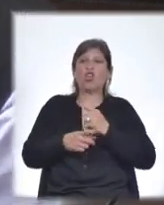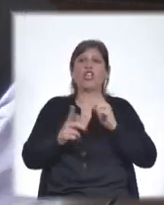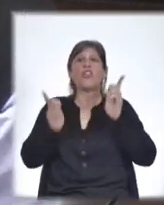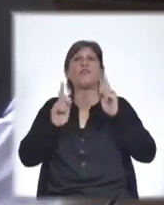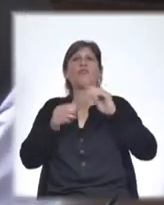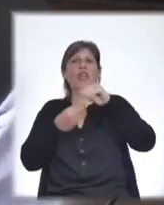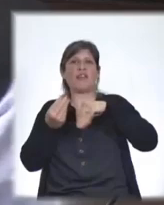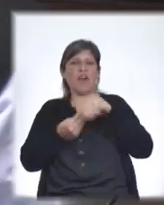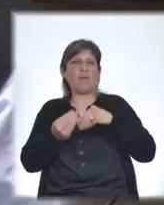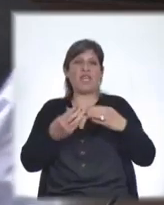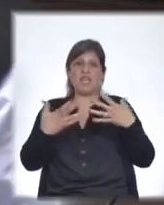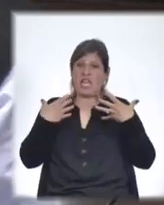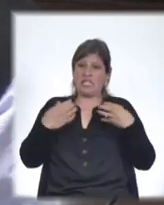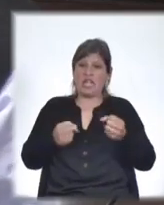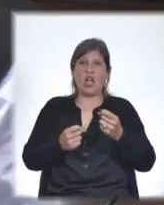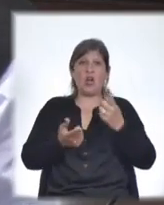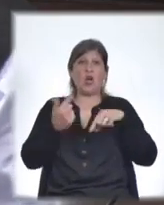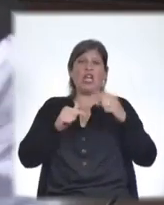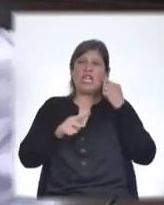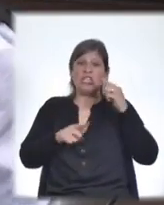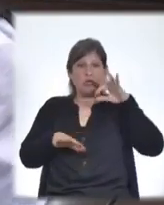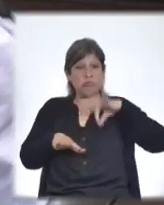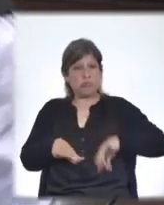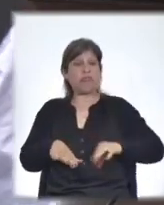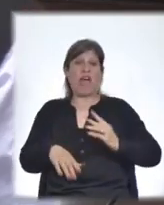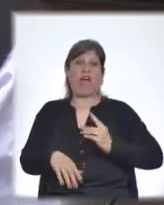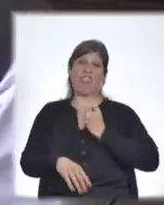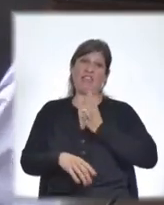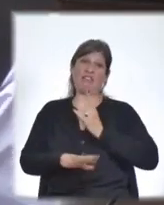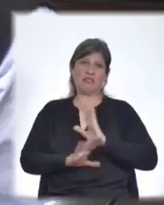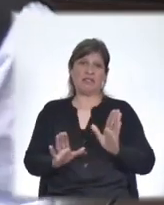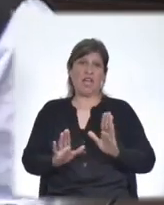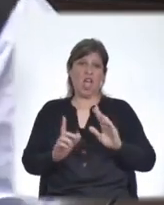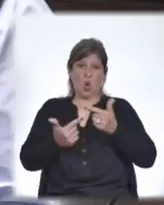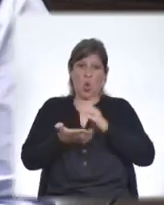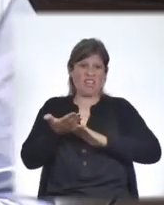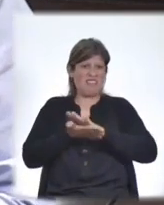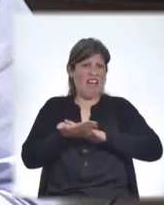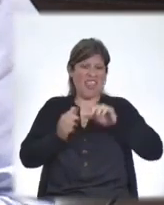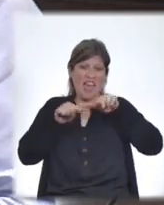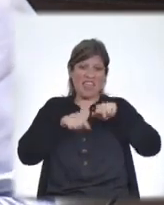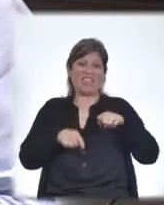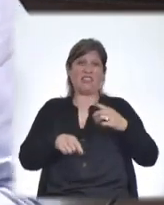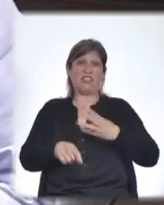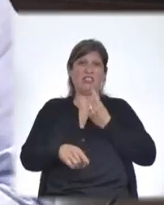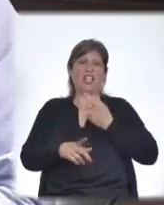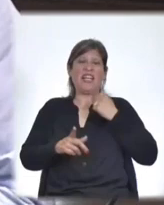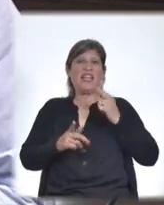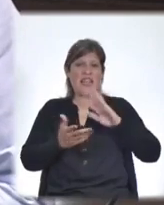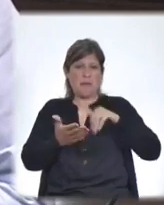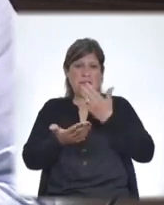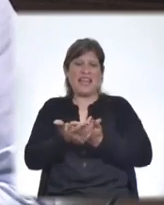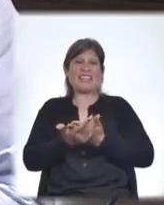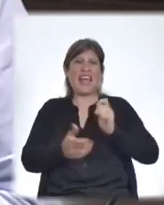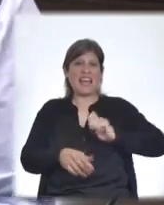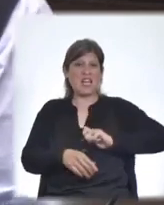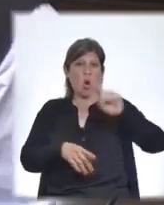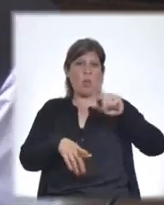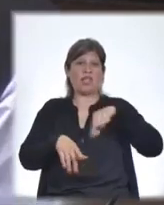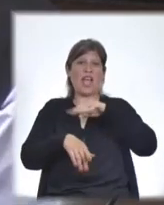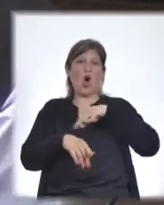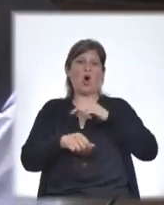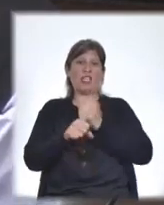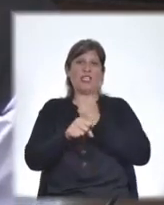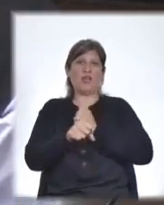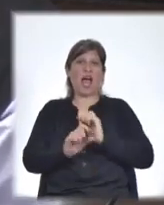salud y, por supuesto, de una remuneración acorde y digna. No hay nada de dignidad en plantearse de que aumente las horas trabajadas.